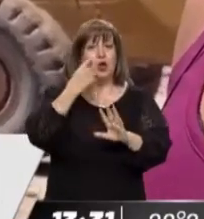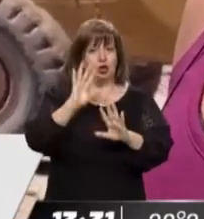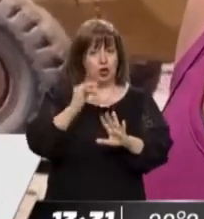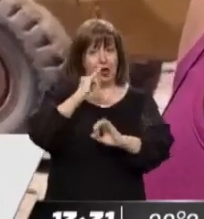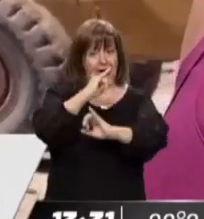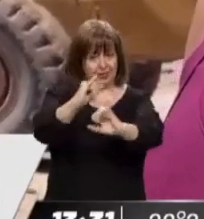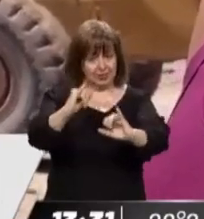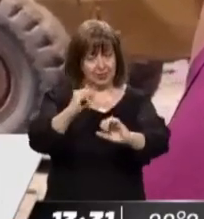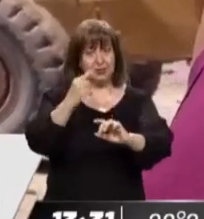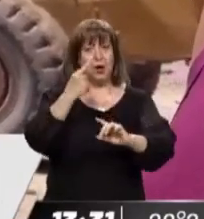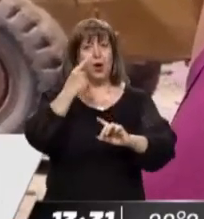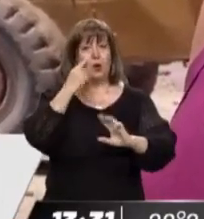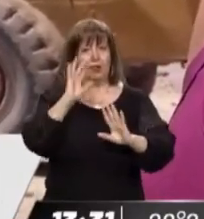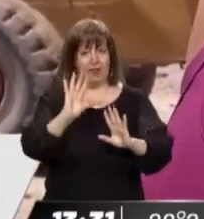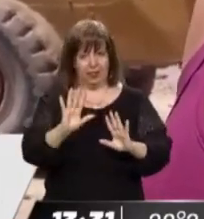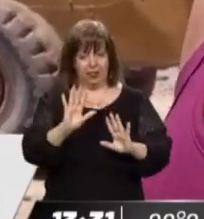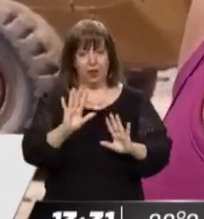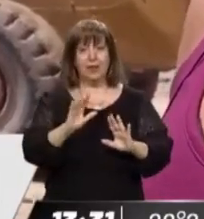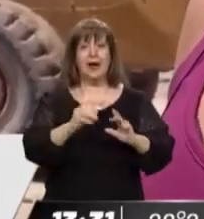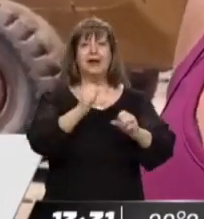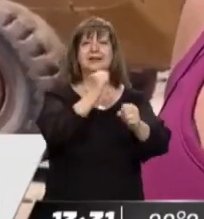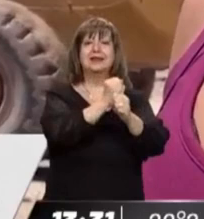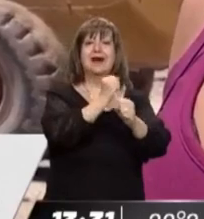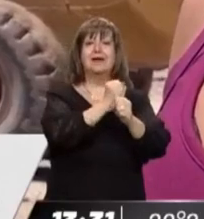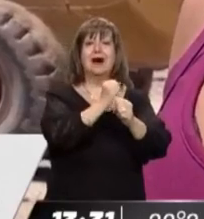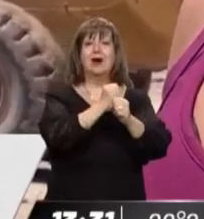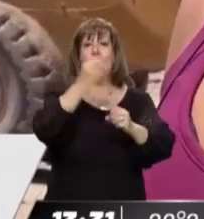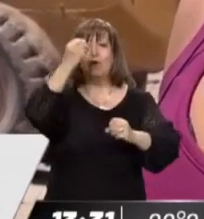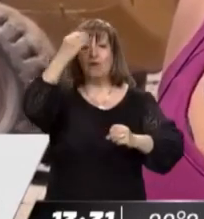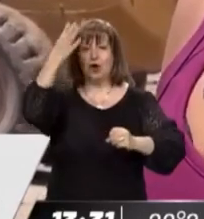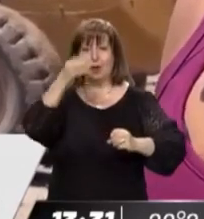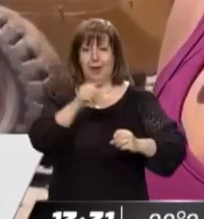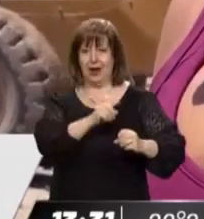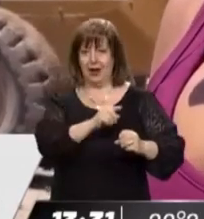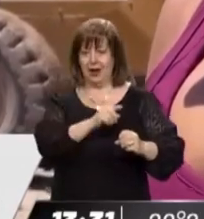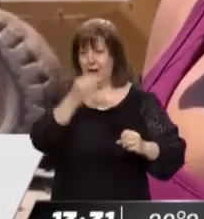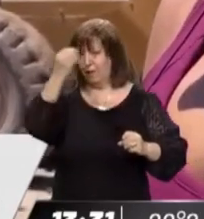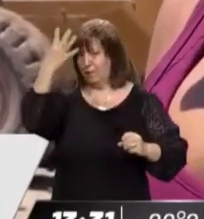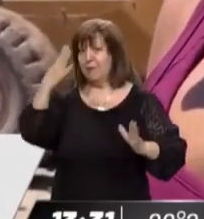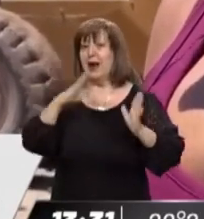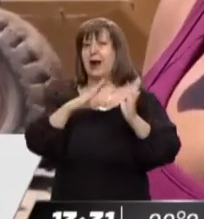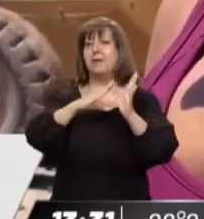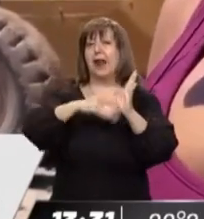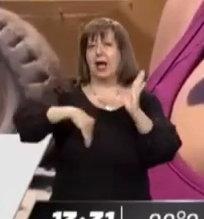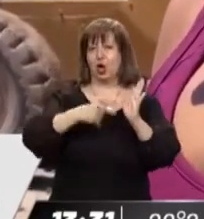el trabajo formal e informal, ¿no? Nosotros tenemos registro de lo que es trabajo